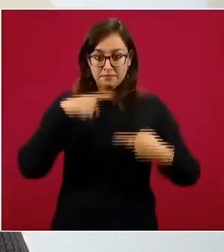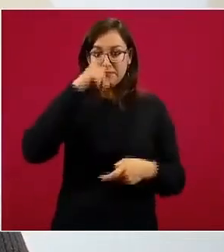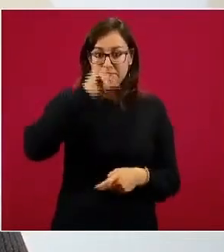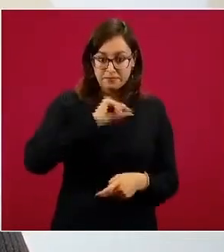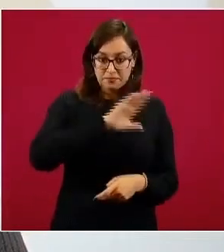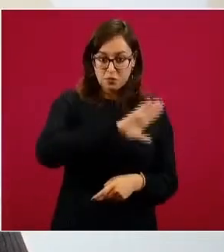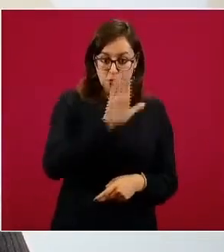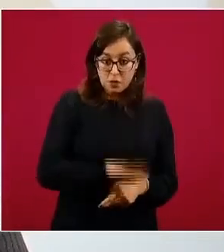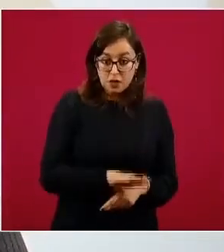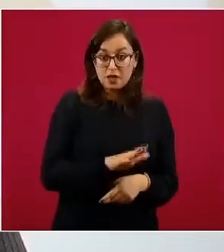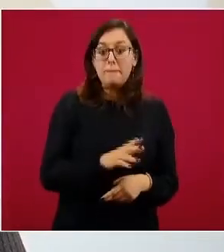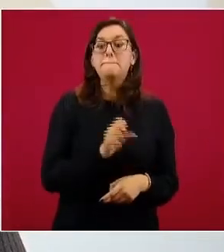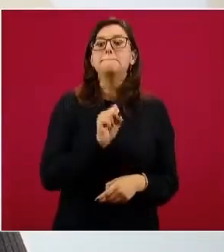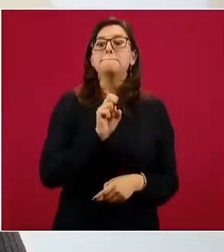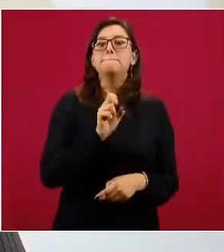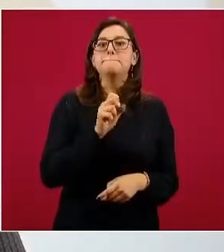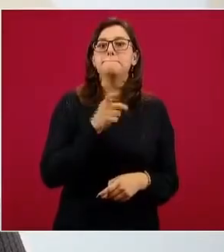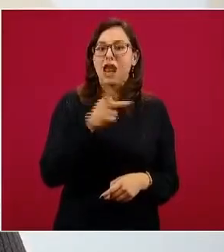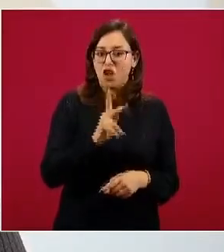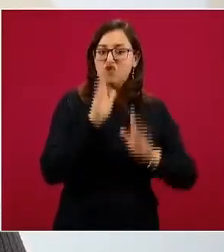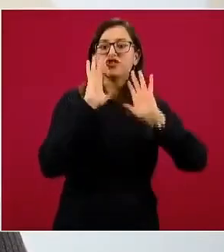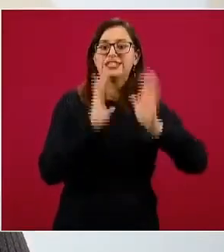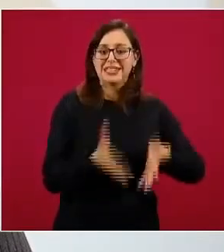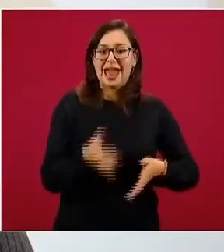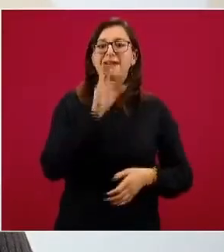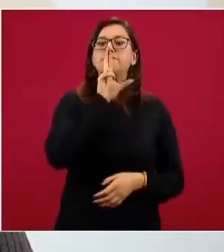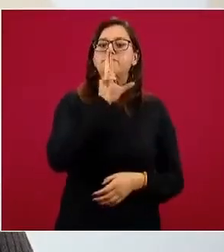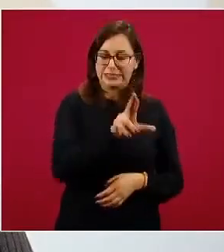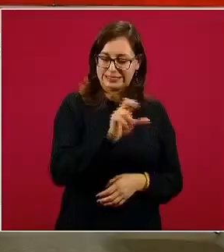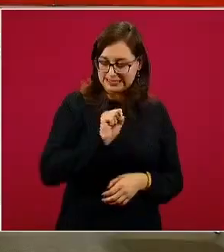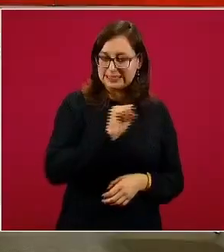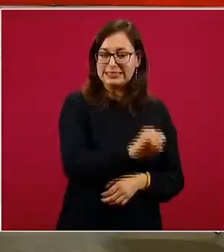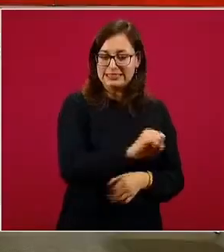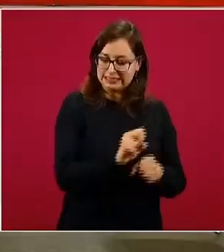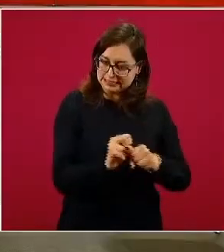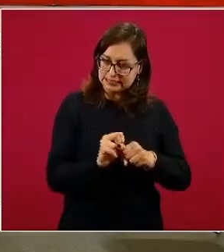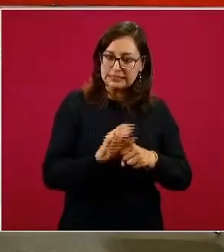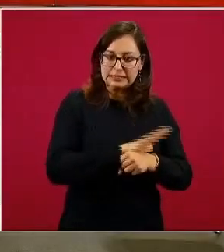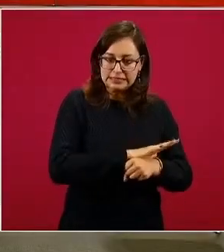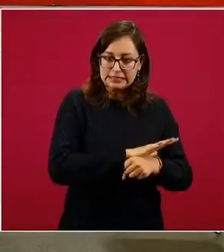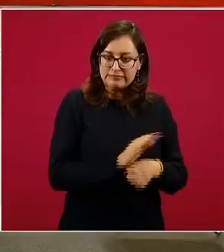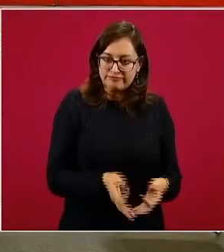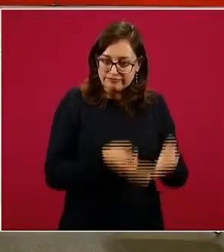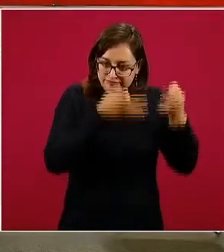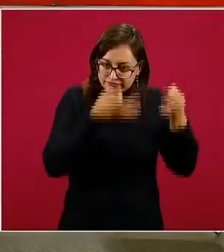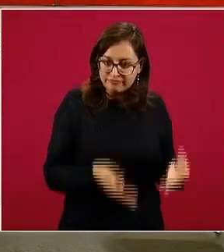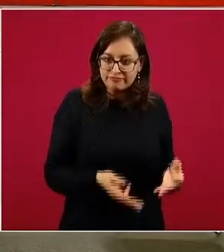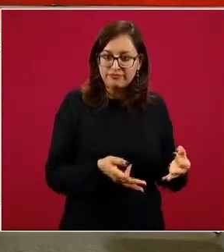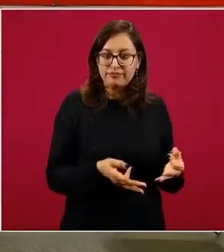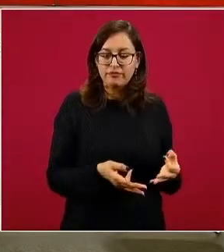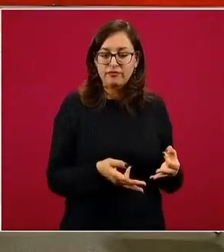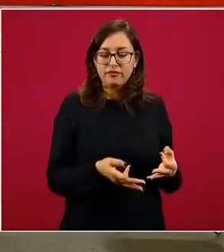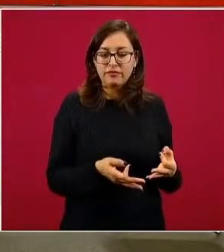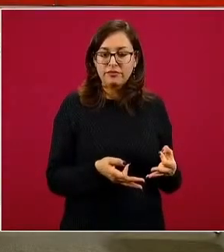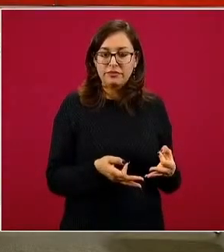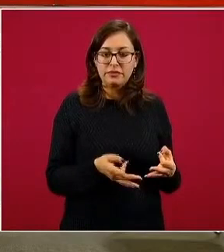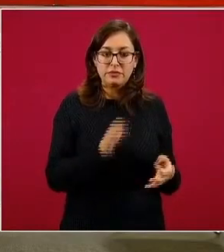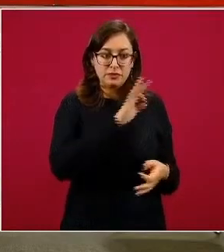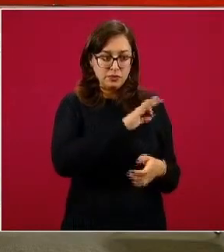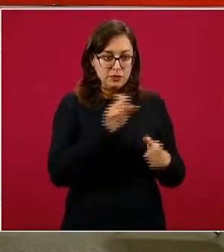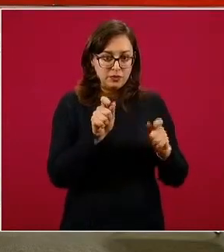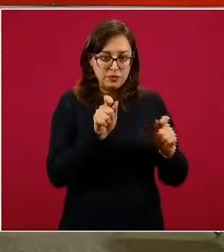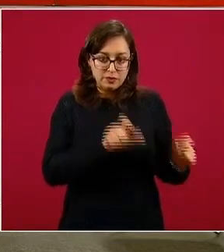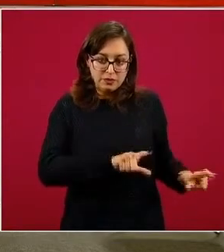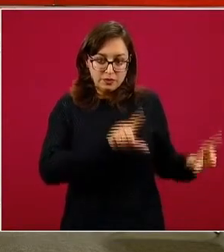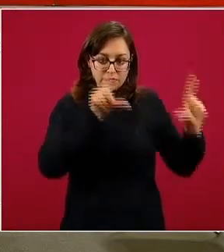han sido confirmadas, personas que fallecieron y han sido confirmadas. Ese es el dato correcto. A lo mejor nos podrían asistir